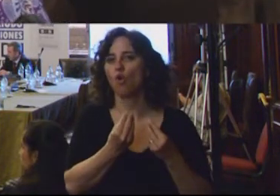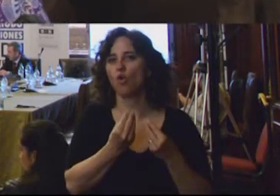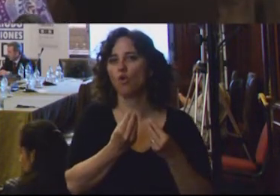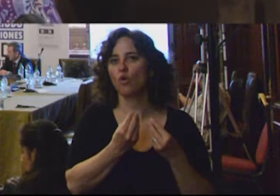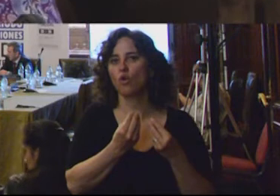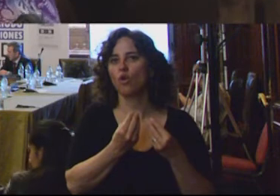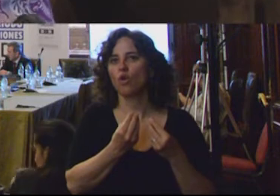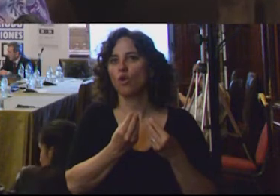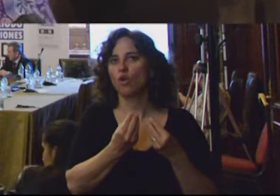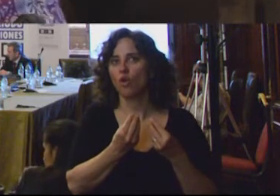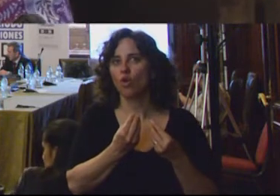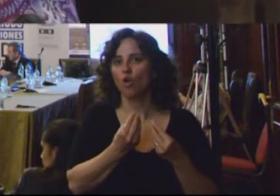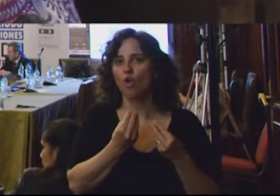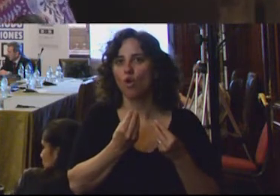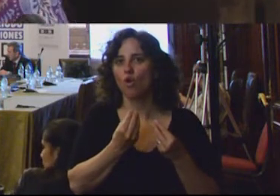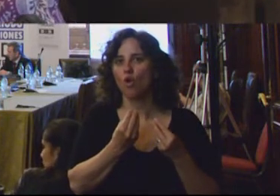de una ciudadanía